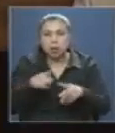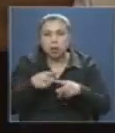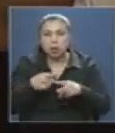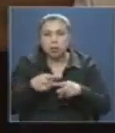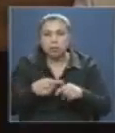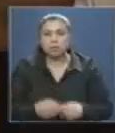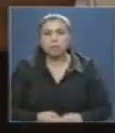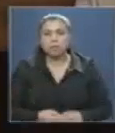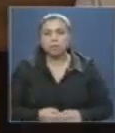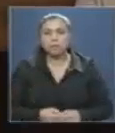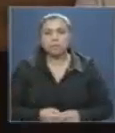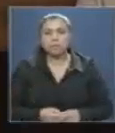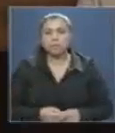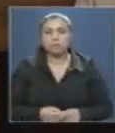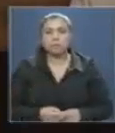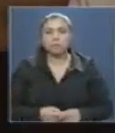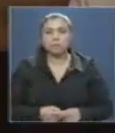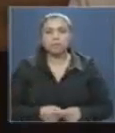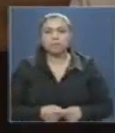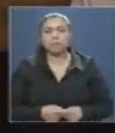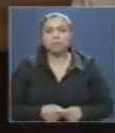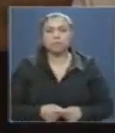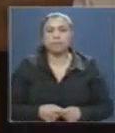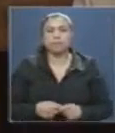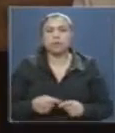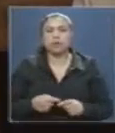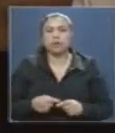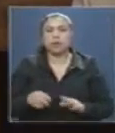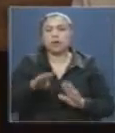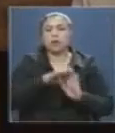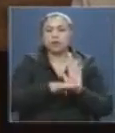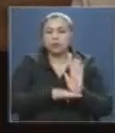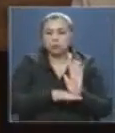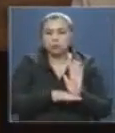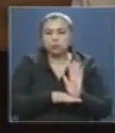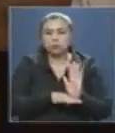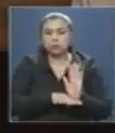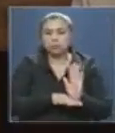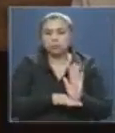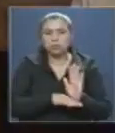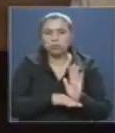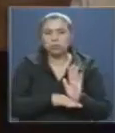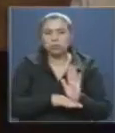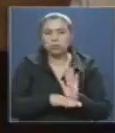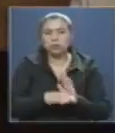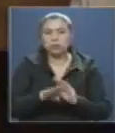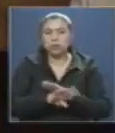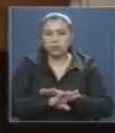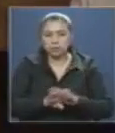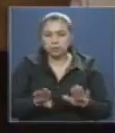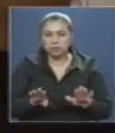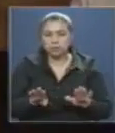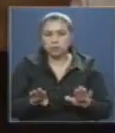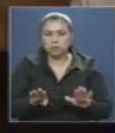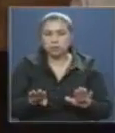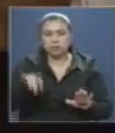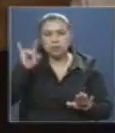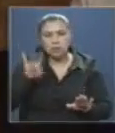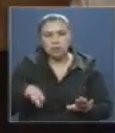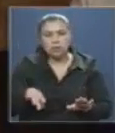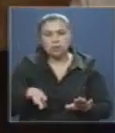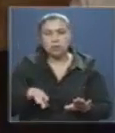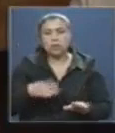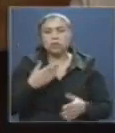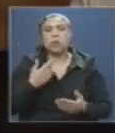por alguna acumulación de datos, sea cual sea el mecanismo, termina sabiendo cuáles son